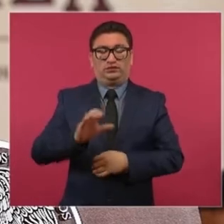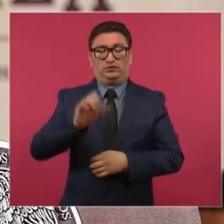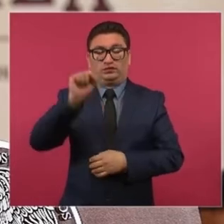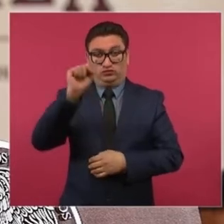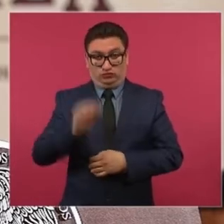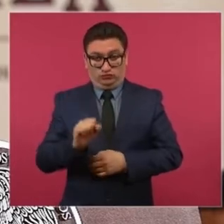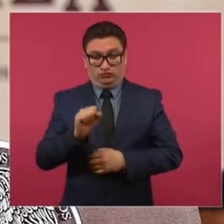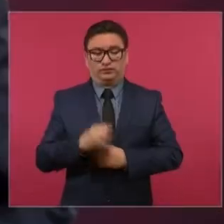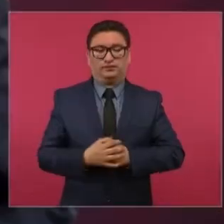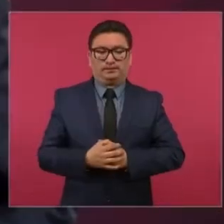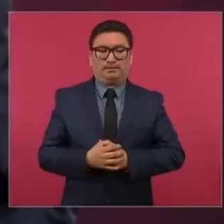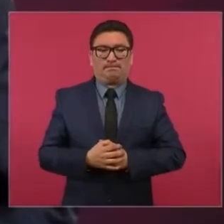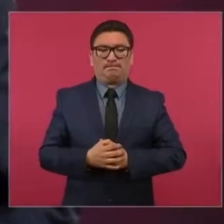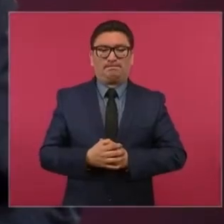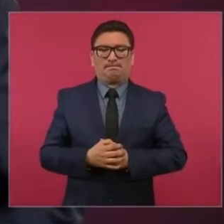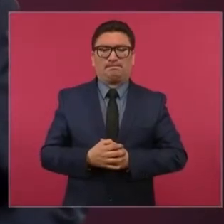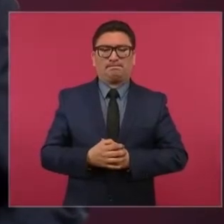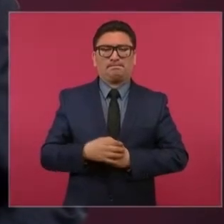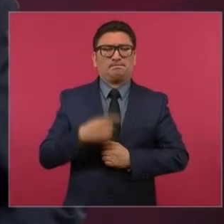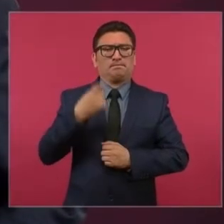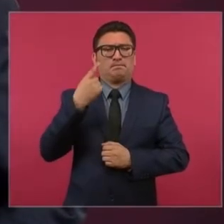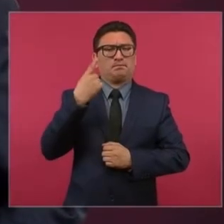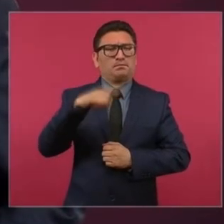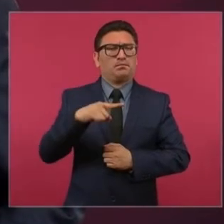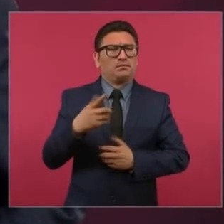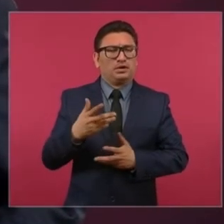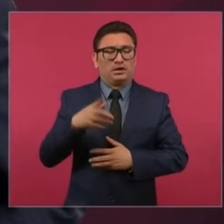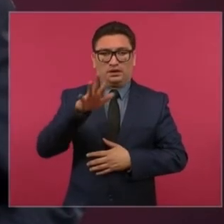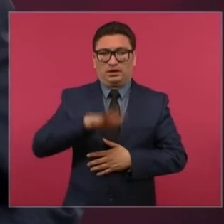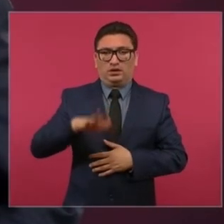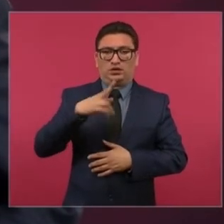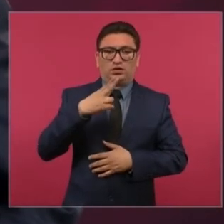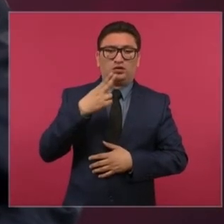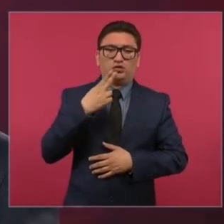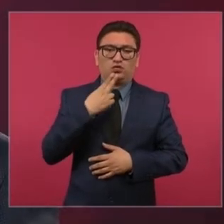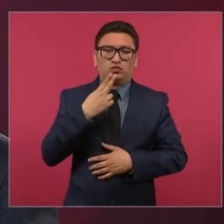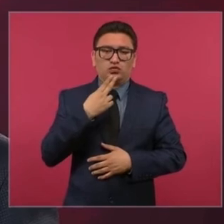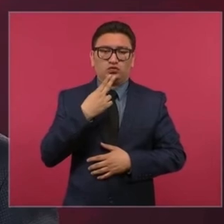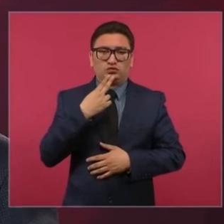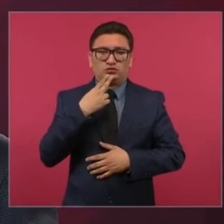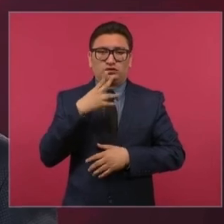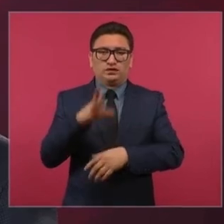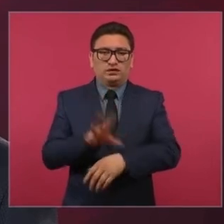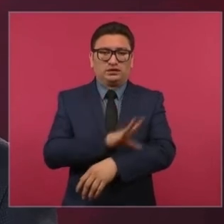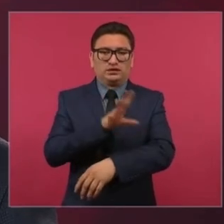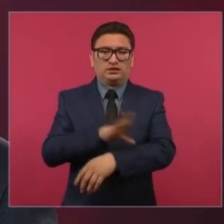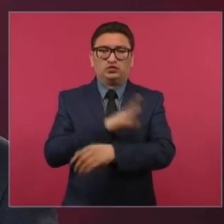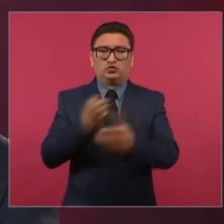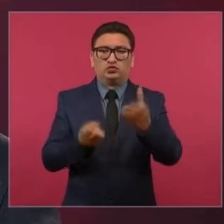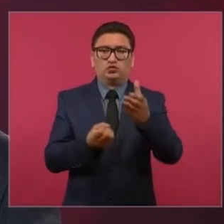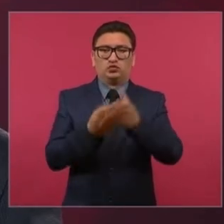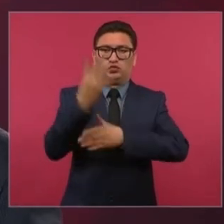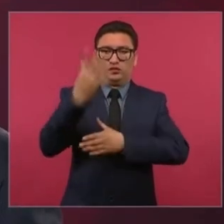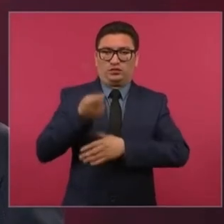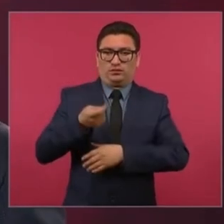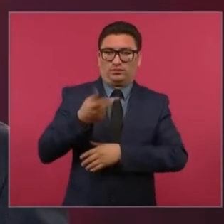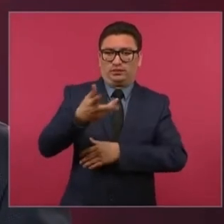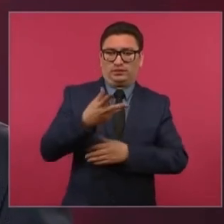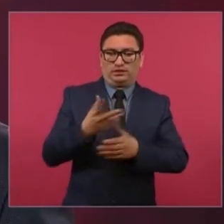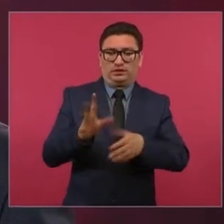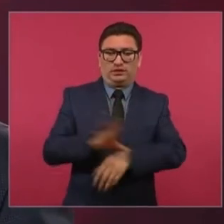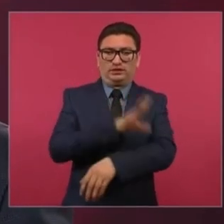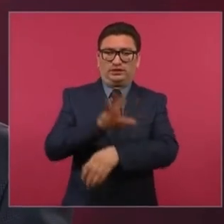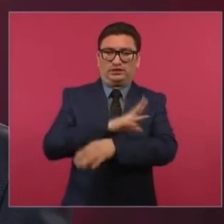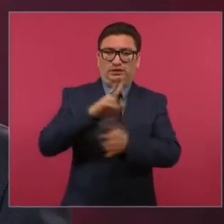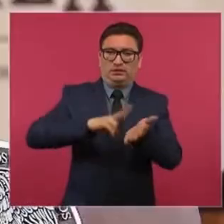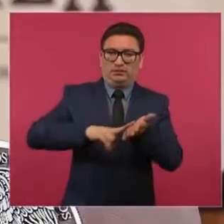Sur para utilizar la energía nueva, la energía verde llamada. De